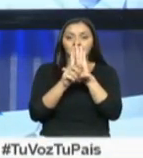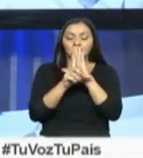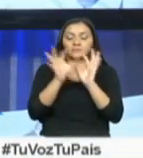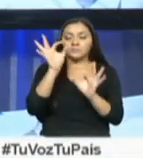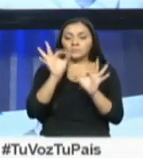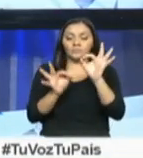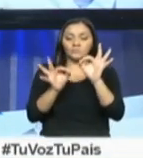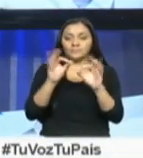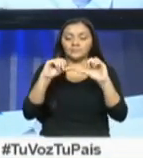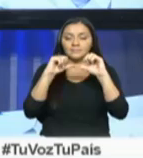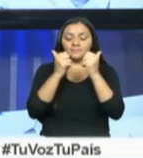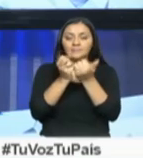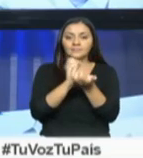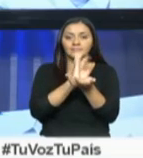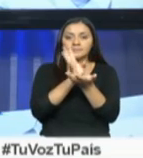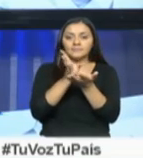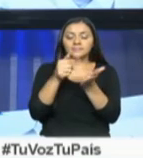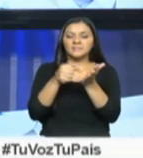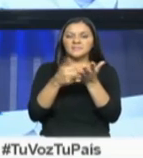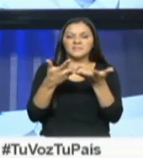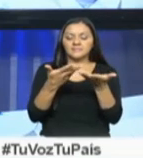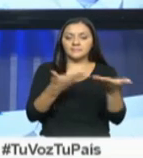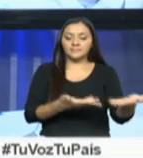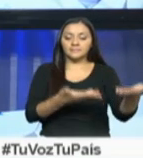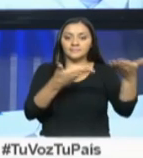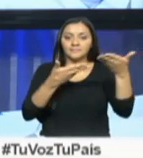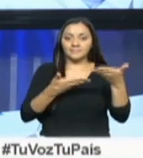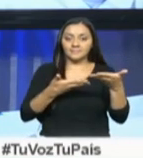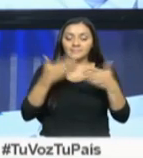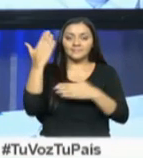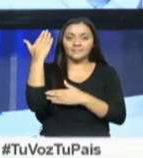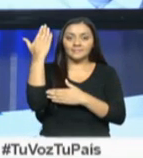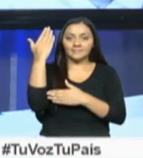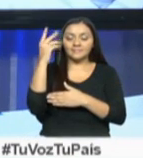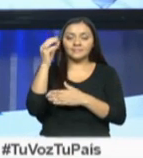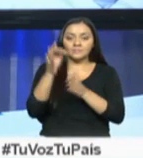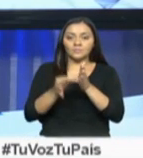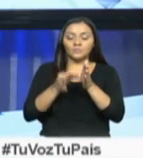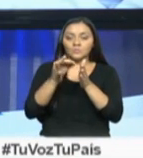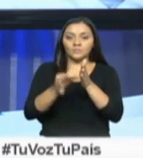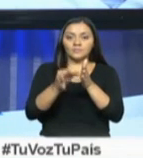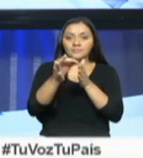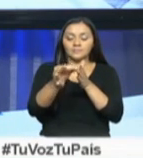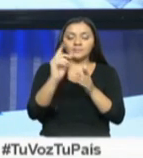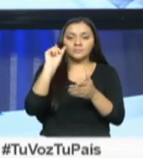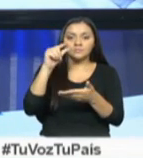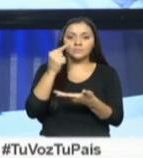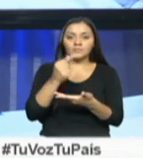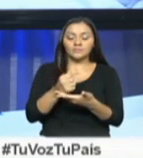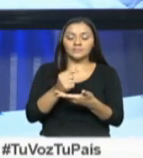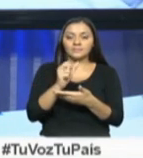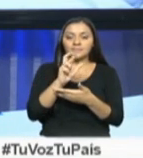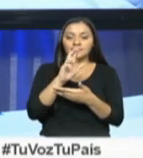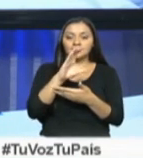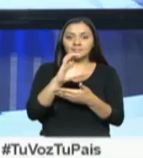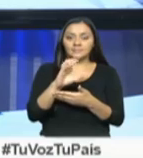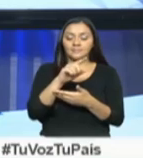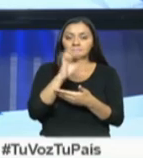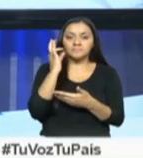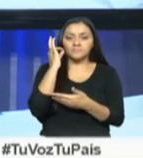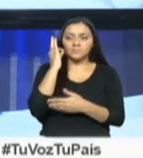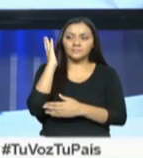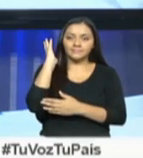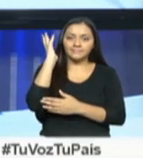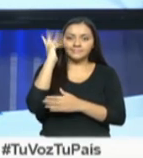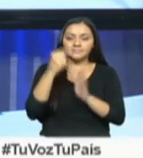de la Asamblea Nacional recibió a la alcaldesa del Cantón Durán de la provincia del Guayas, Alexandra Arce, quien expuso sobre